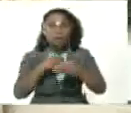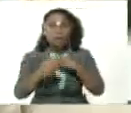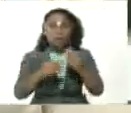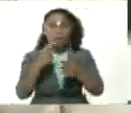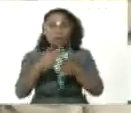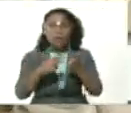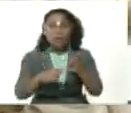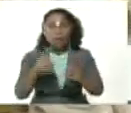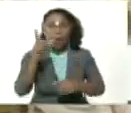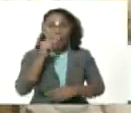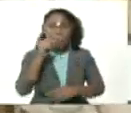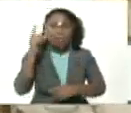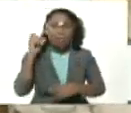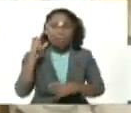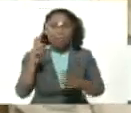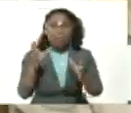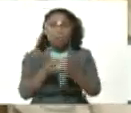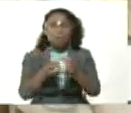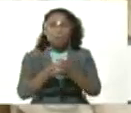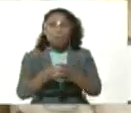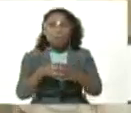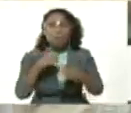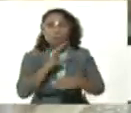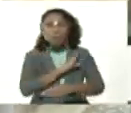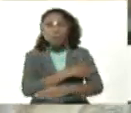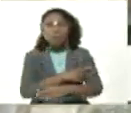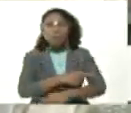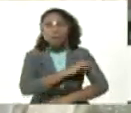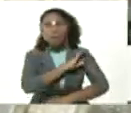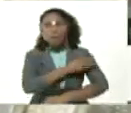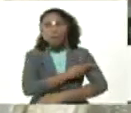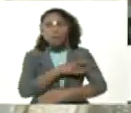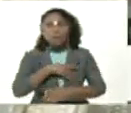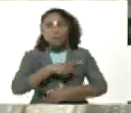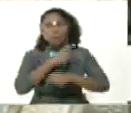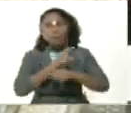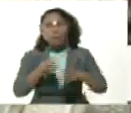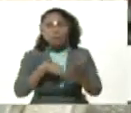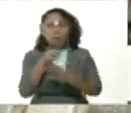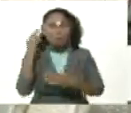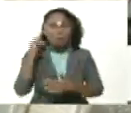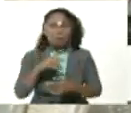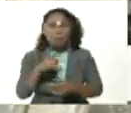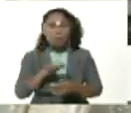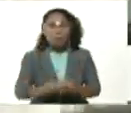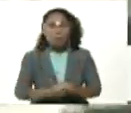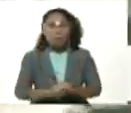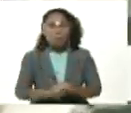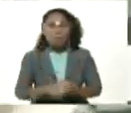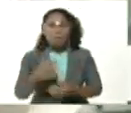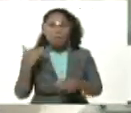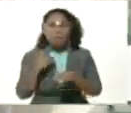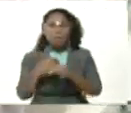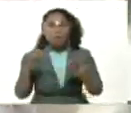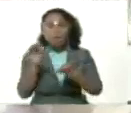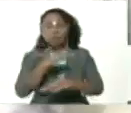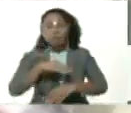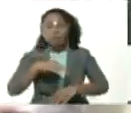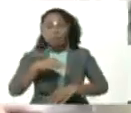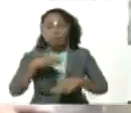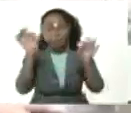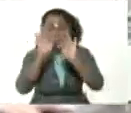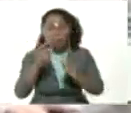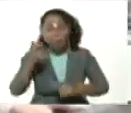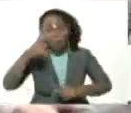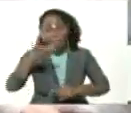material, hombre y equipo de la Fuerza Armada Nacional Bolivariana para nuestro pueblo. De igual forma, con nosotros se encuentra